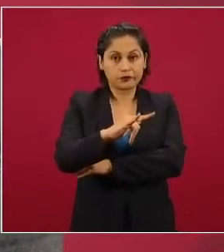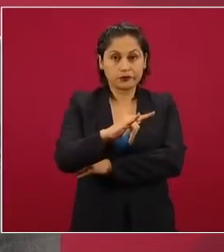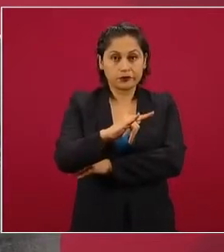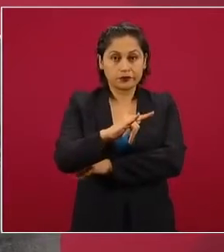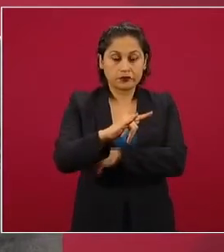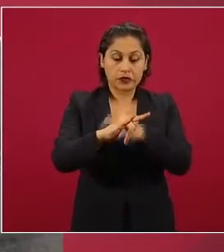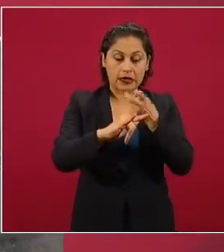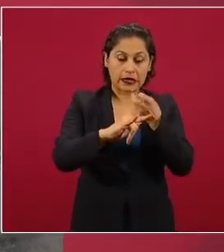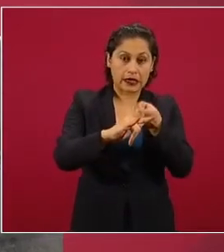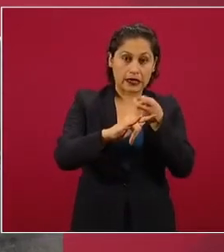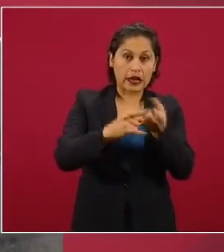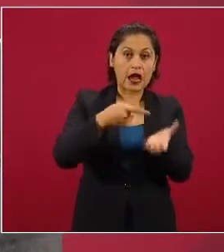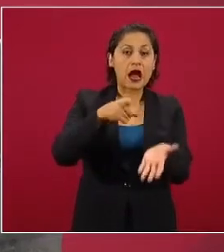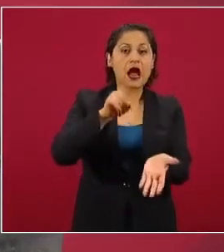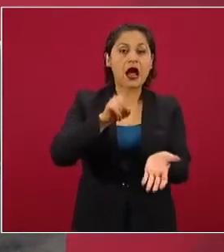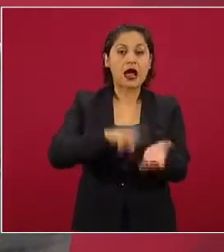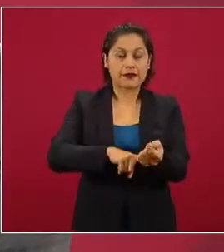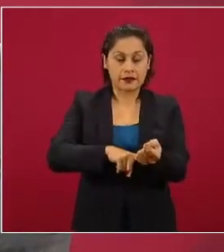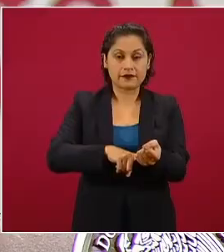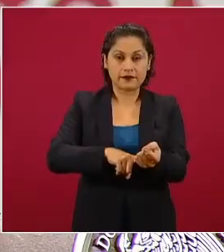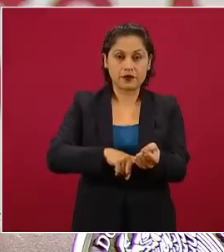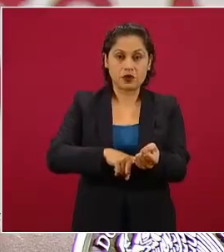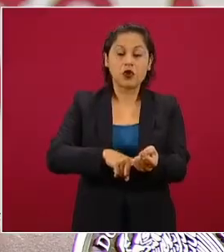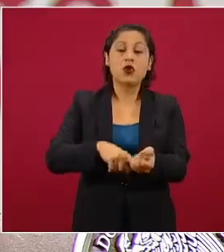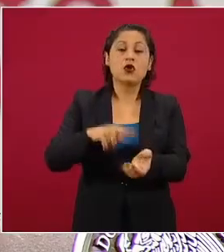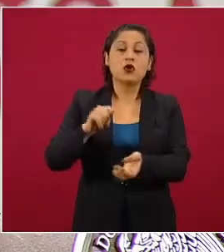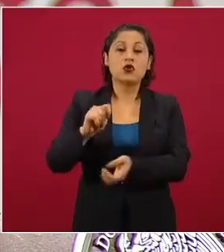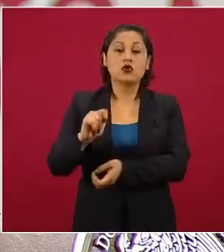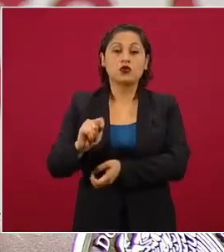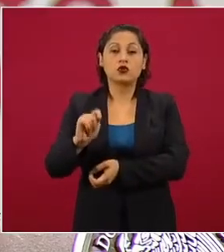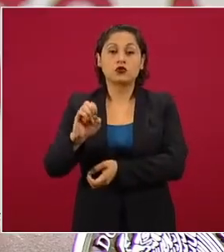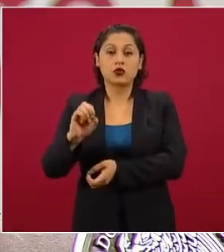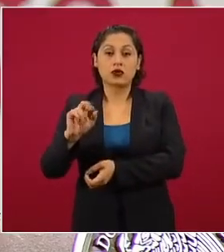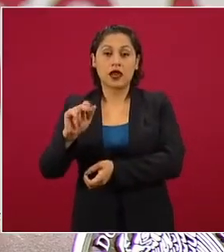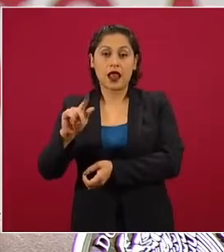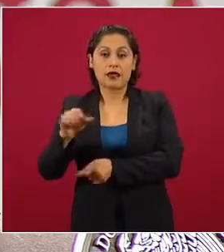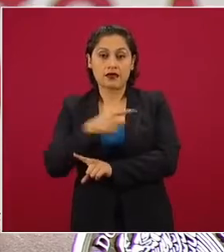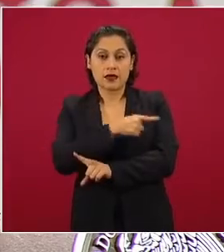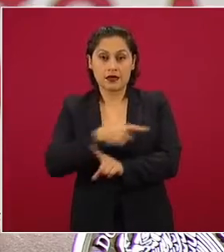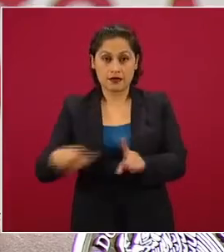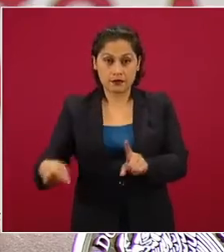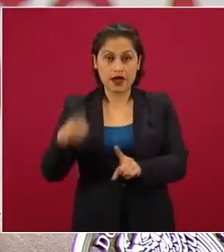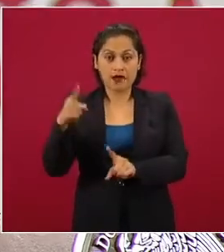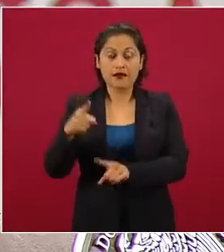con 1,5 toneladas de cocaína en el aeropuerto de Chetumal.